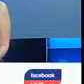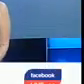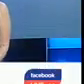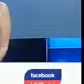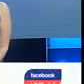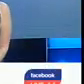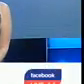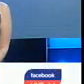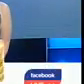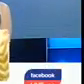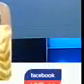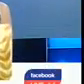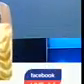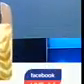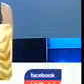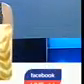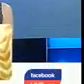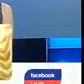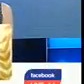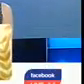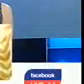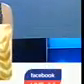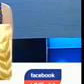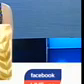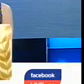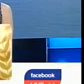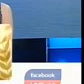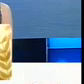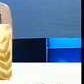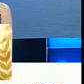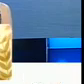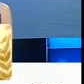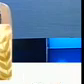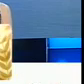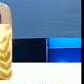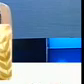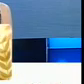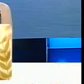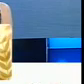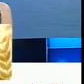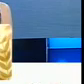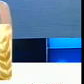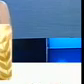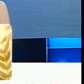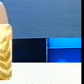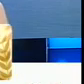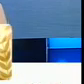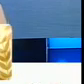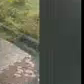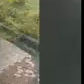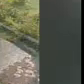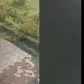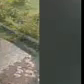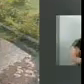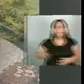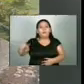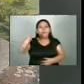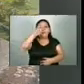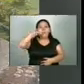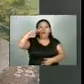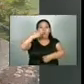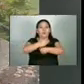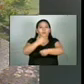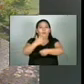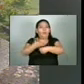Conoce el nuevo jabón Benza, aroma, suavidad y protección para toda la familia. Y las autoridades de Guatemala